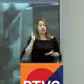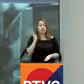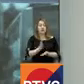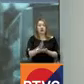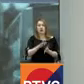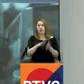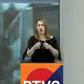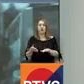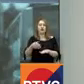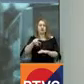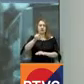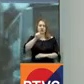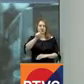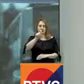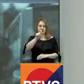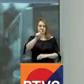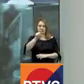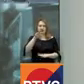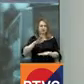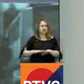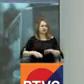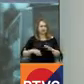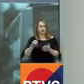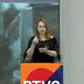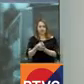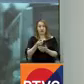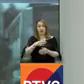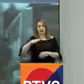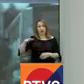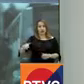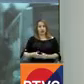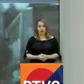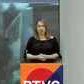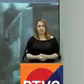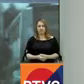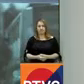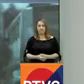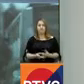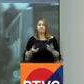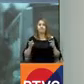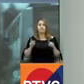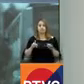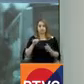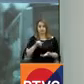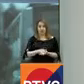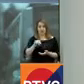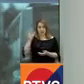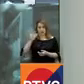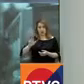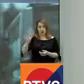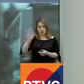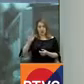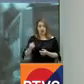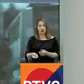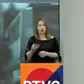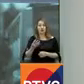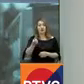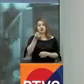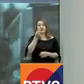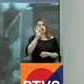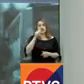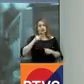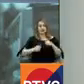accidentes viales en antioquia y ojo porque también en este mismo departamento se registraron 13